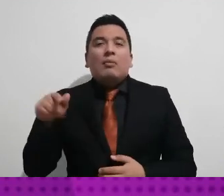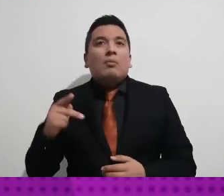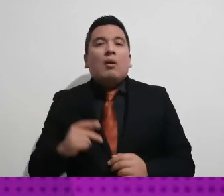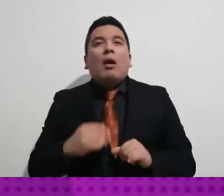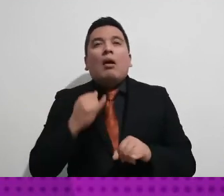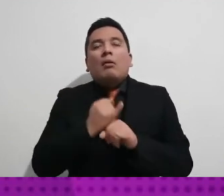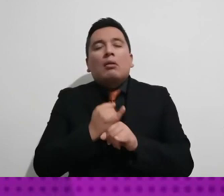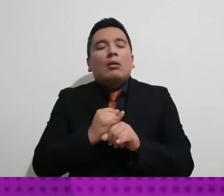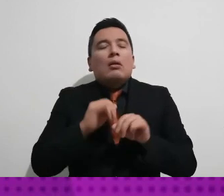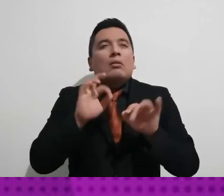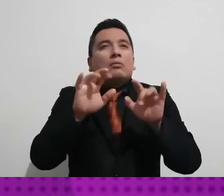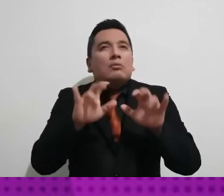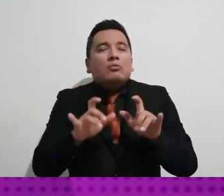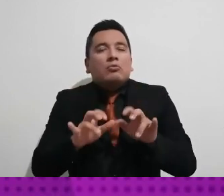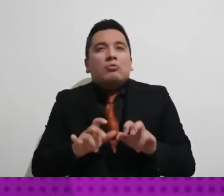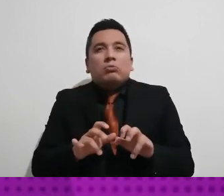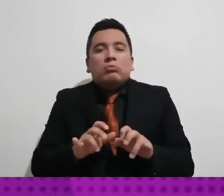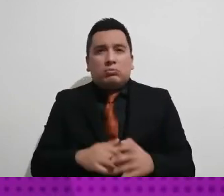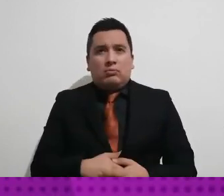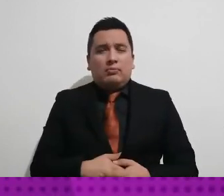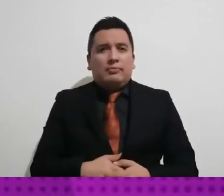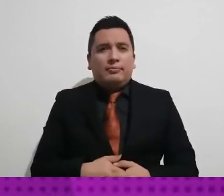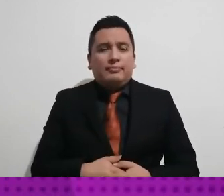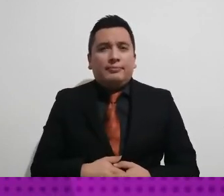y precargaban la información